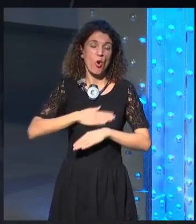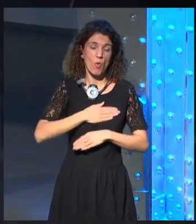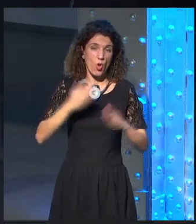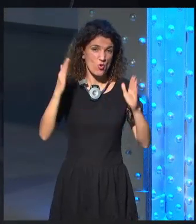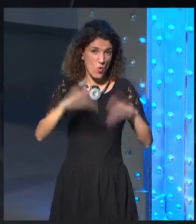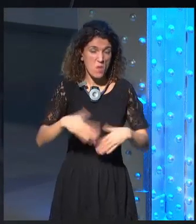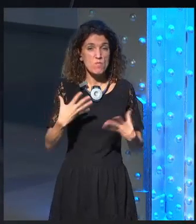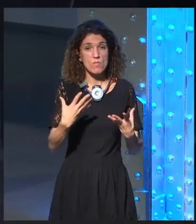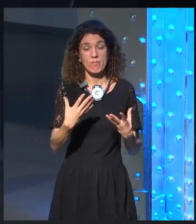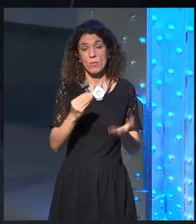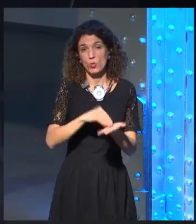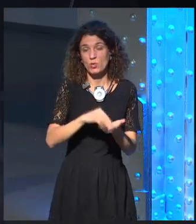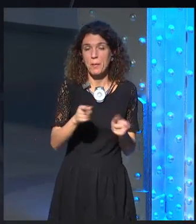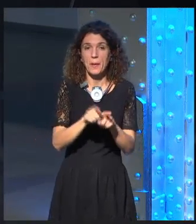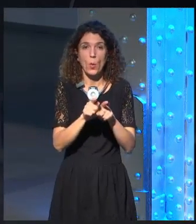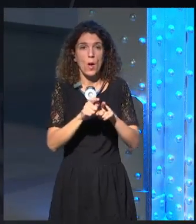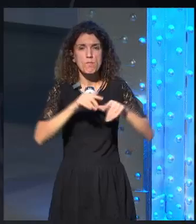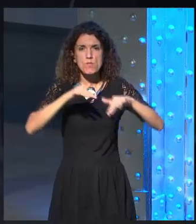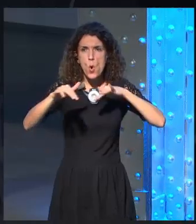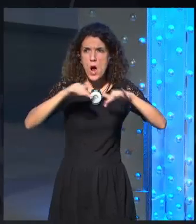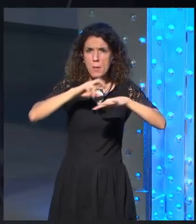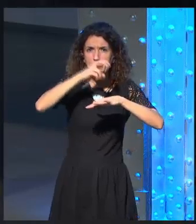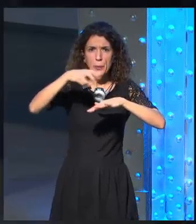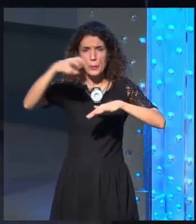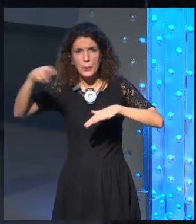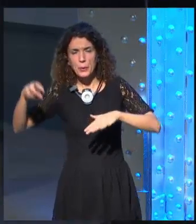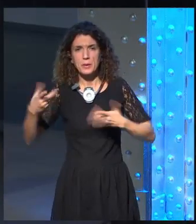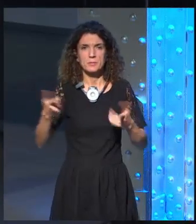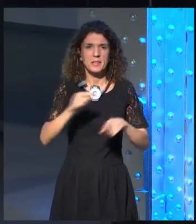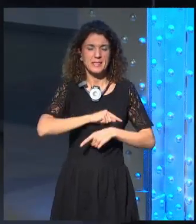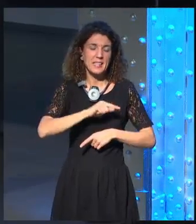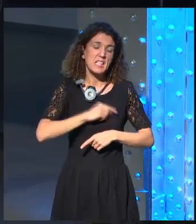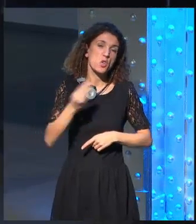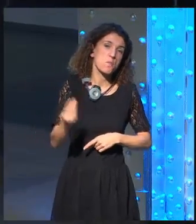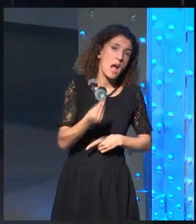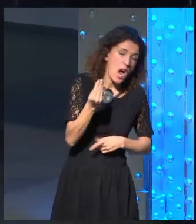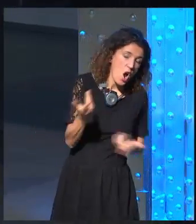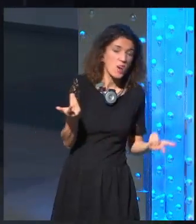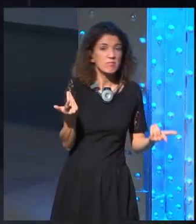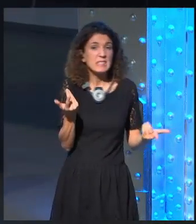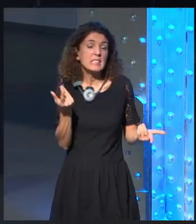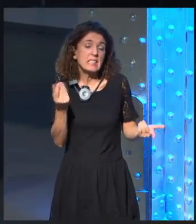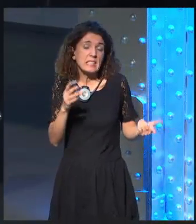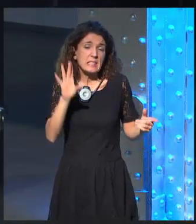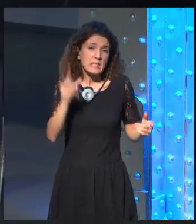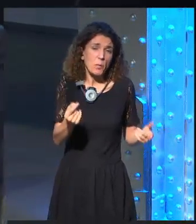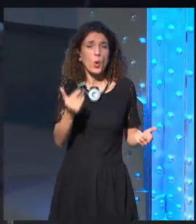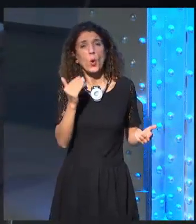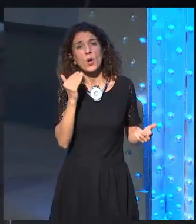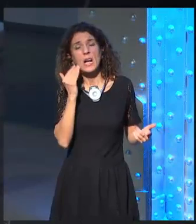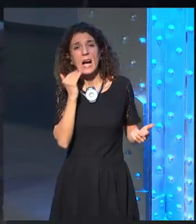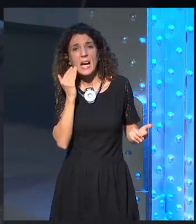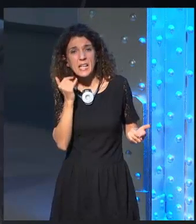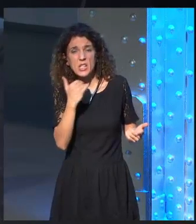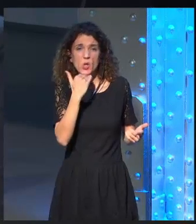sentimos, muchas veces se mueven, ya se van sintiendo mejor y demás. Entonces sí, puedes cogerles cariño, la